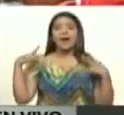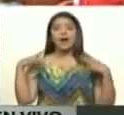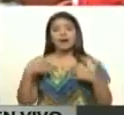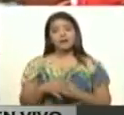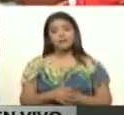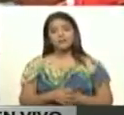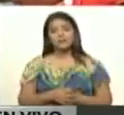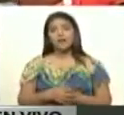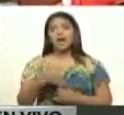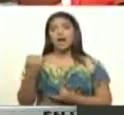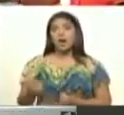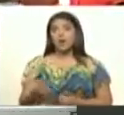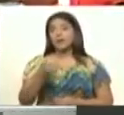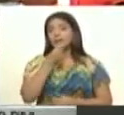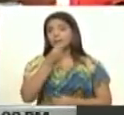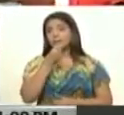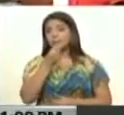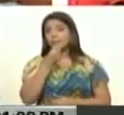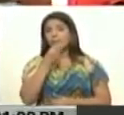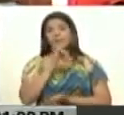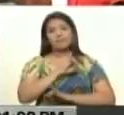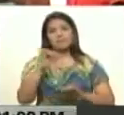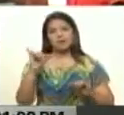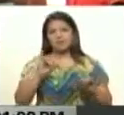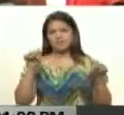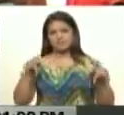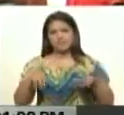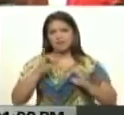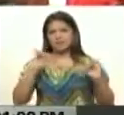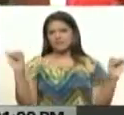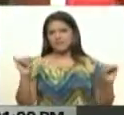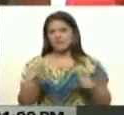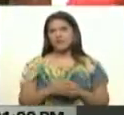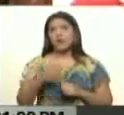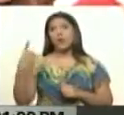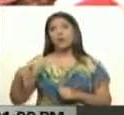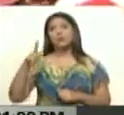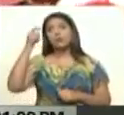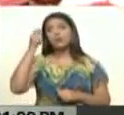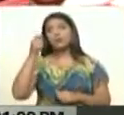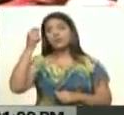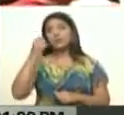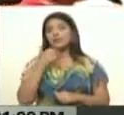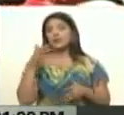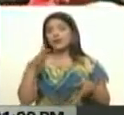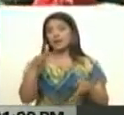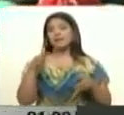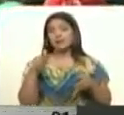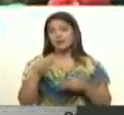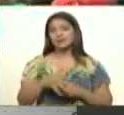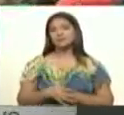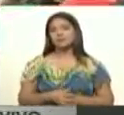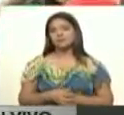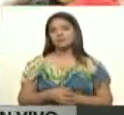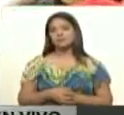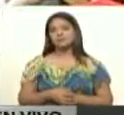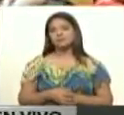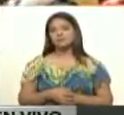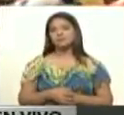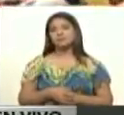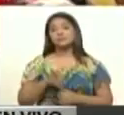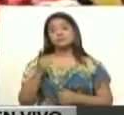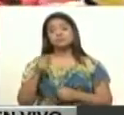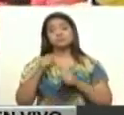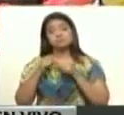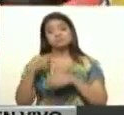Yo le quiero dar la palabra, ya para finalizar, a un diputado de los recién electos a la Asamblea, que él va a hacer su sentir,